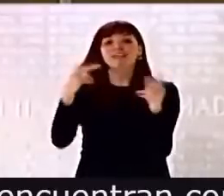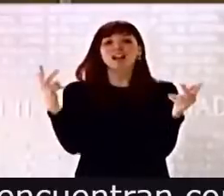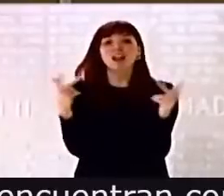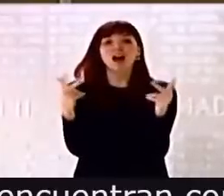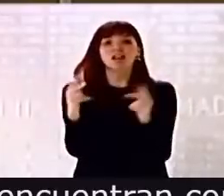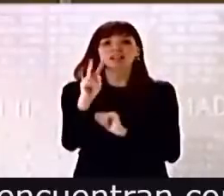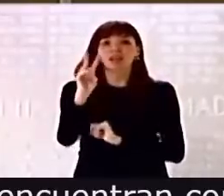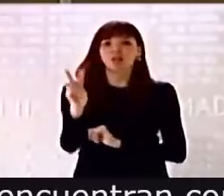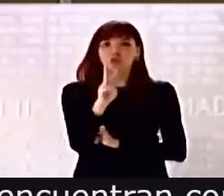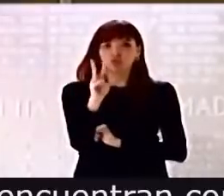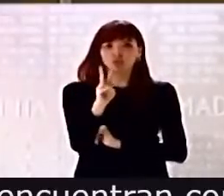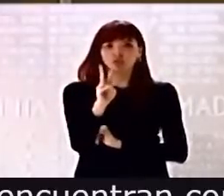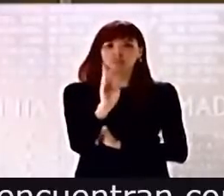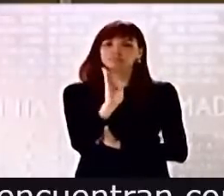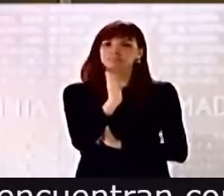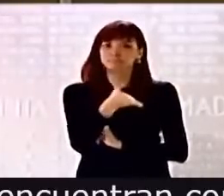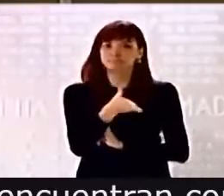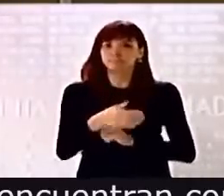2.